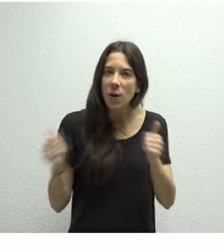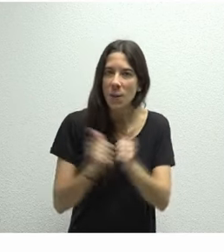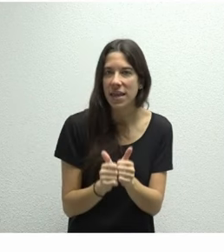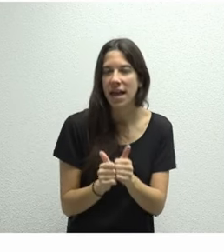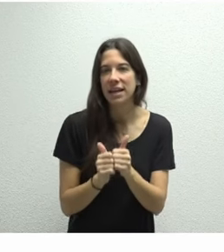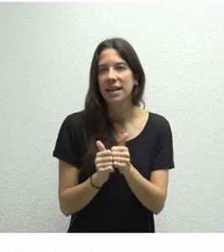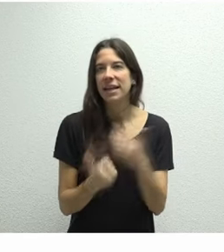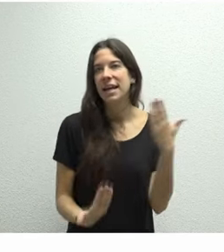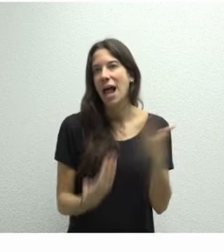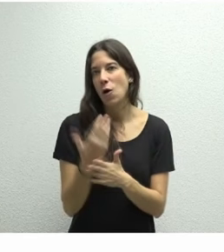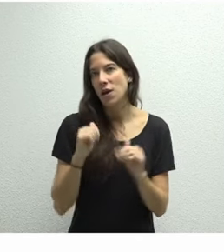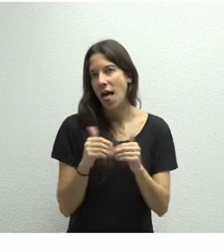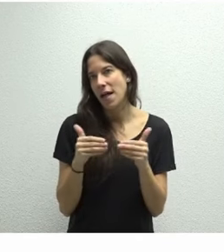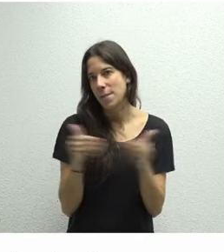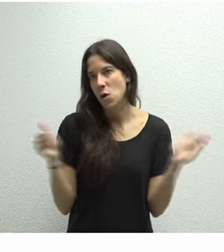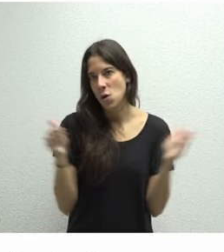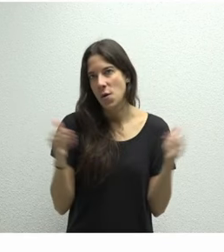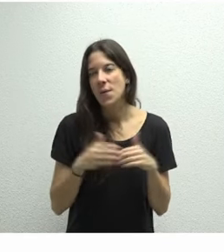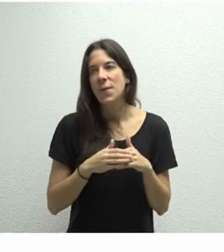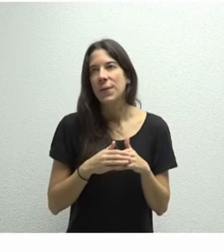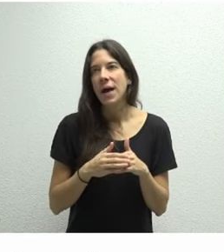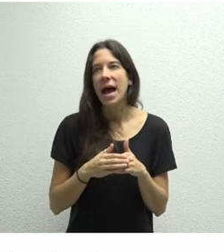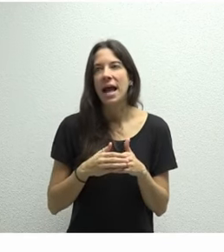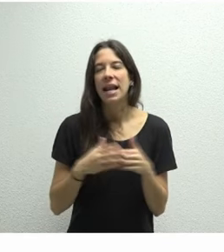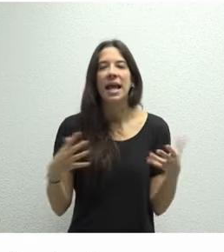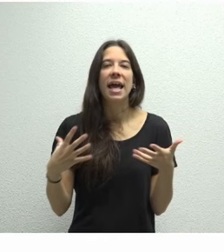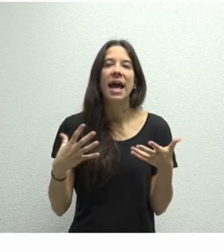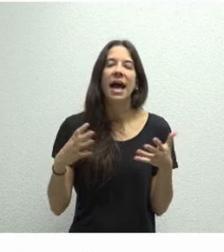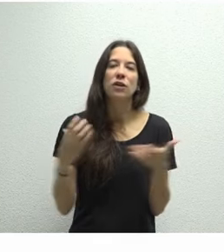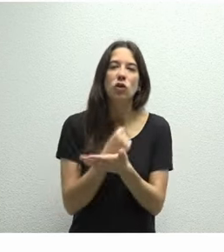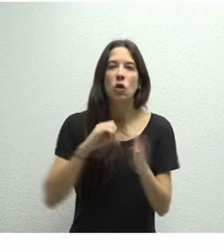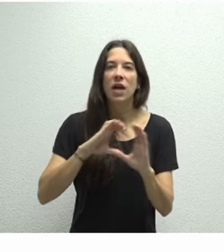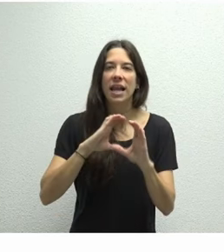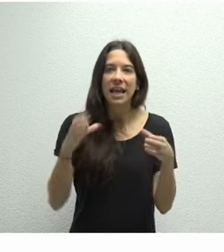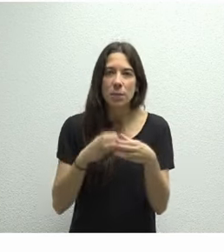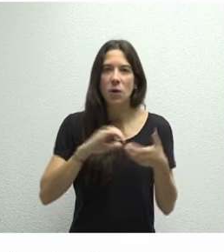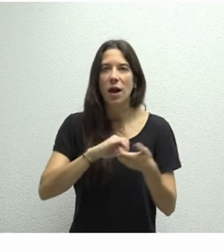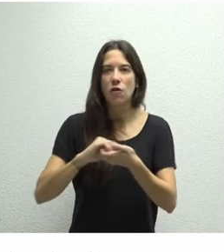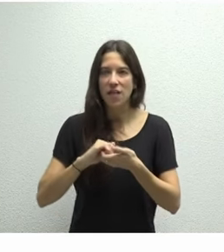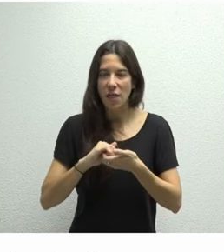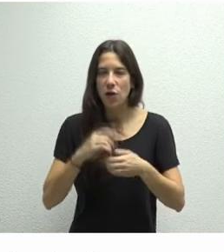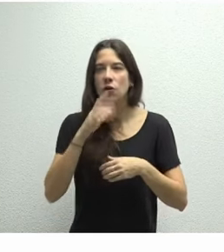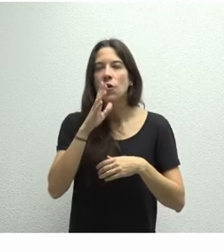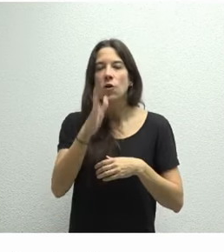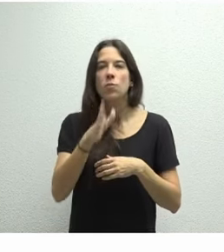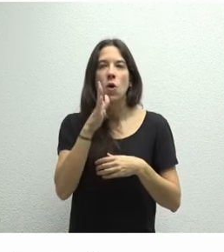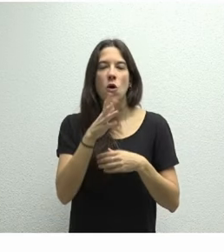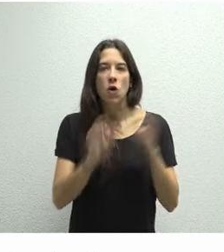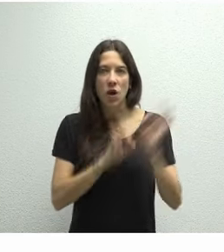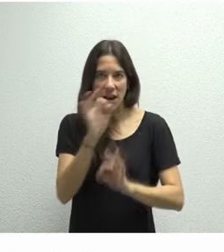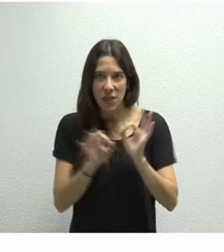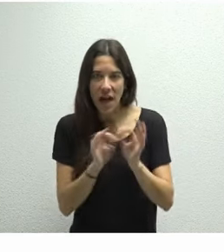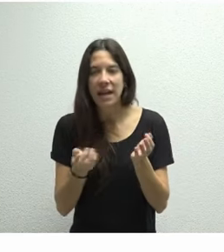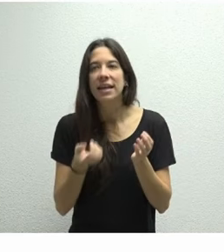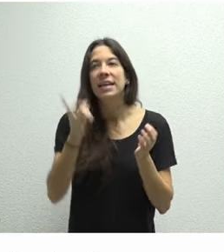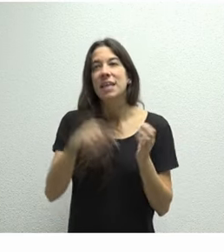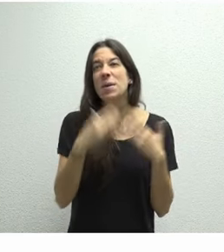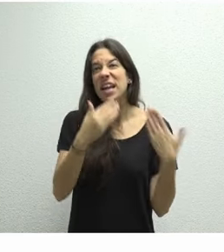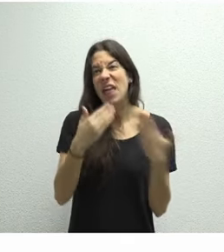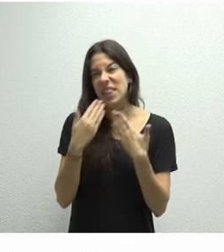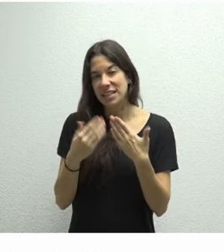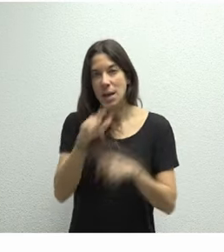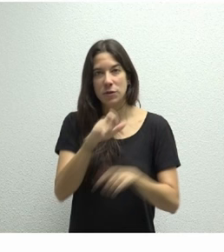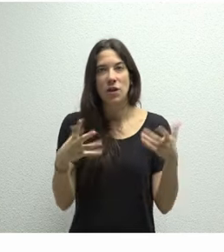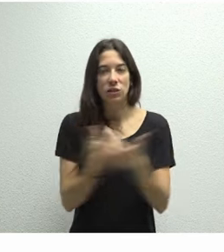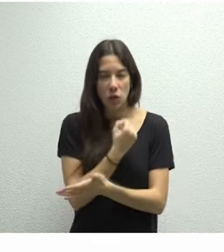jornada a todo el equipo de la confederación por organizarlo a la gente que venís de de las entidades de plena inclusión Madrid que sois muchos pero